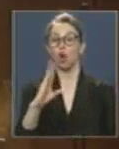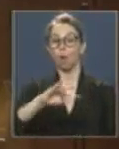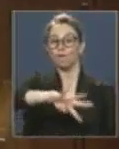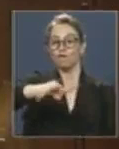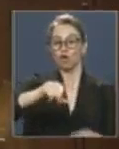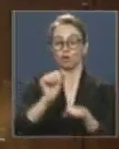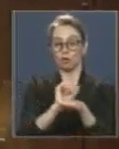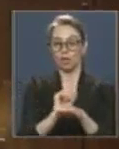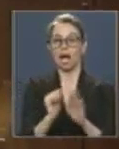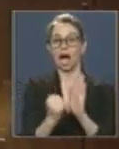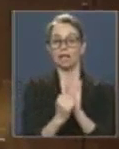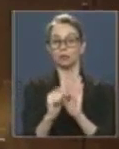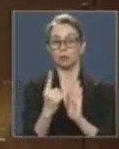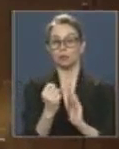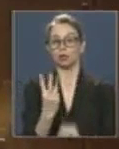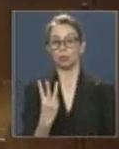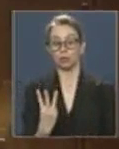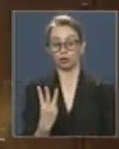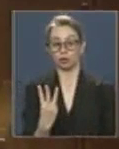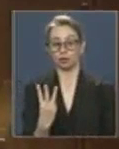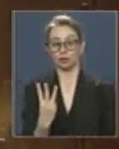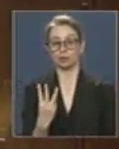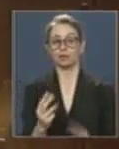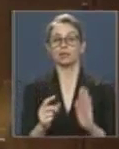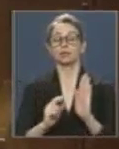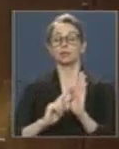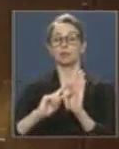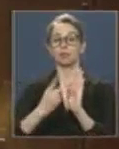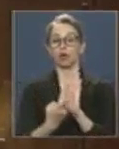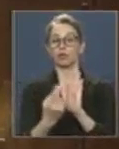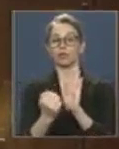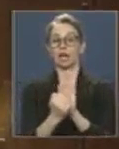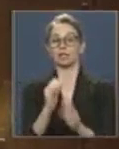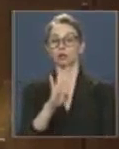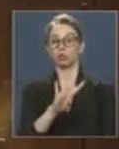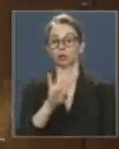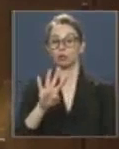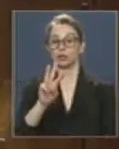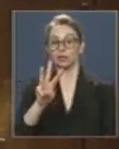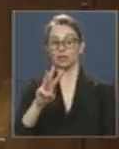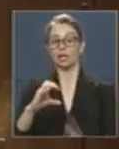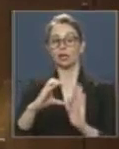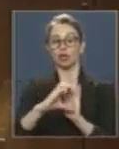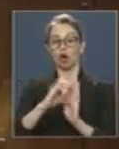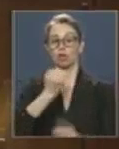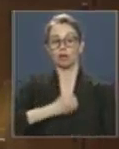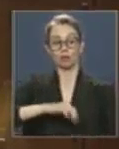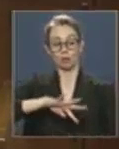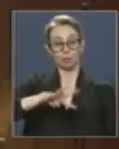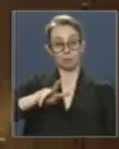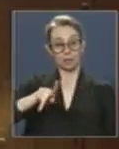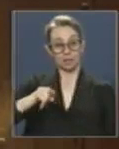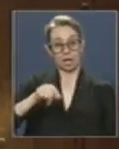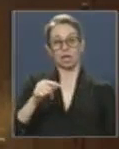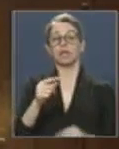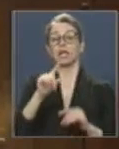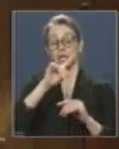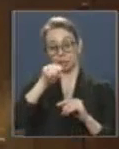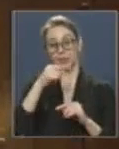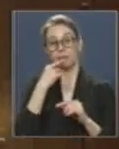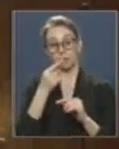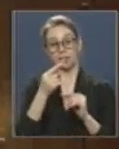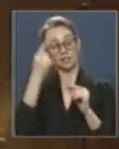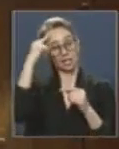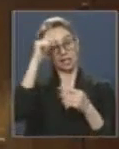3, tiene la modificación del artículo 443 del Código Penal, que incluye expresamente dentro